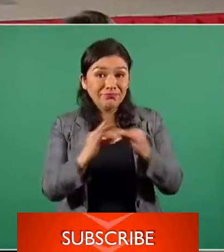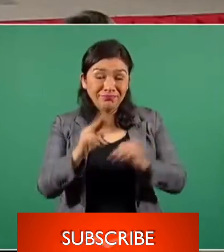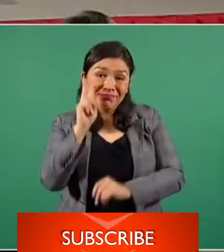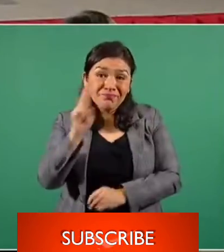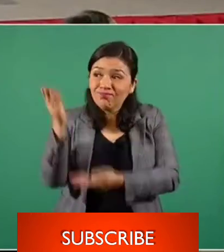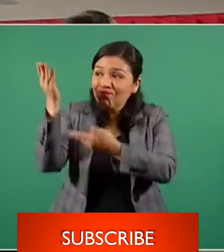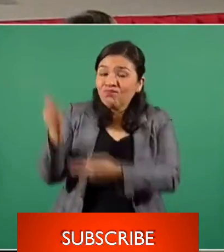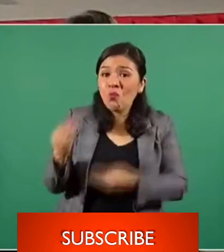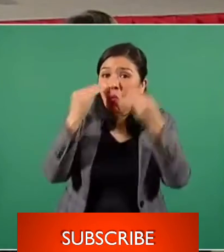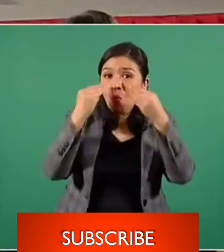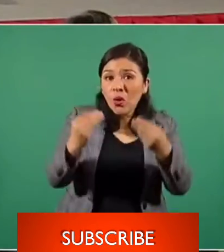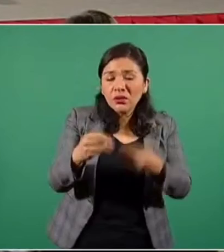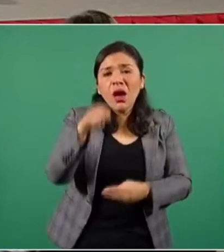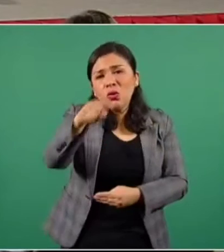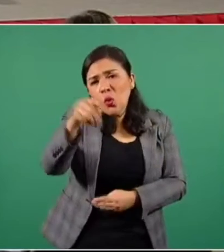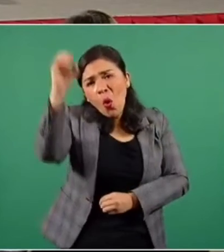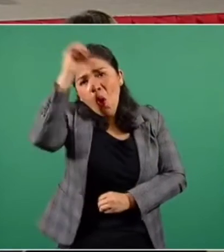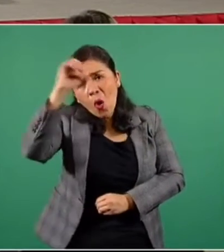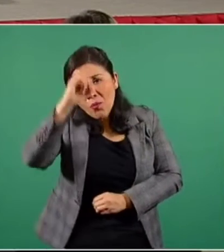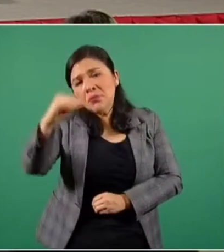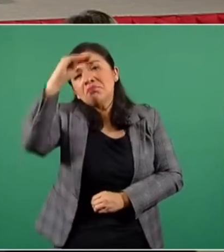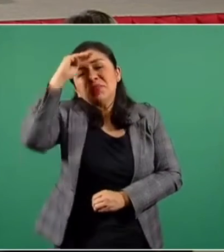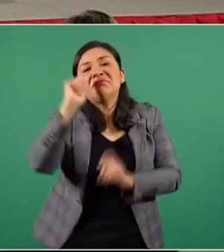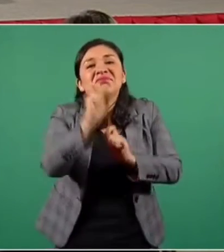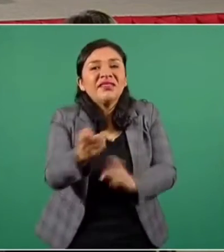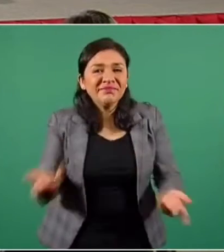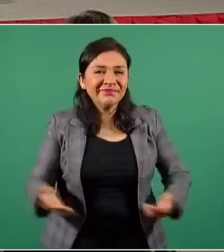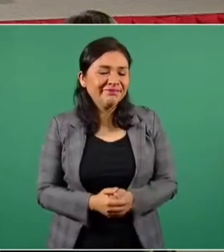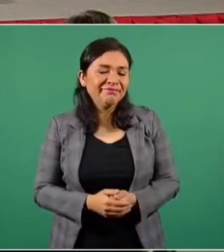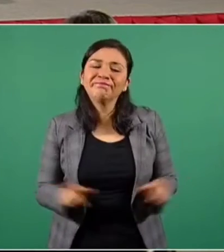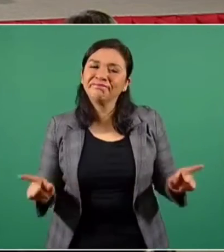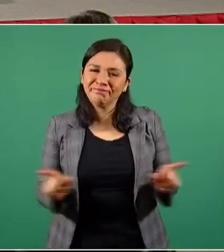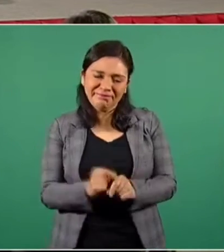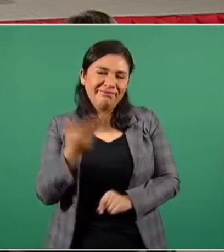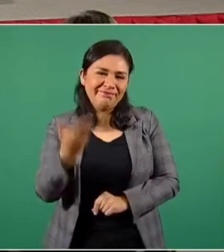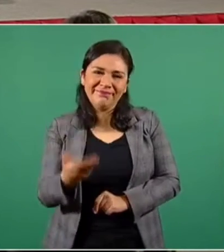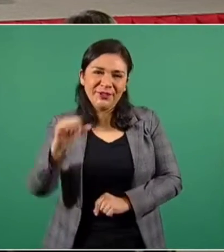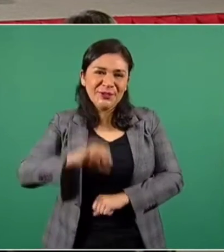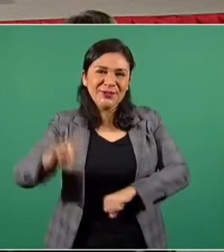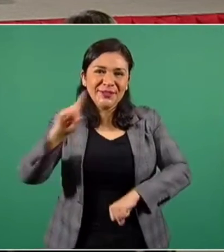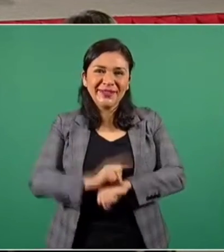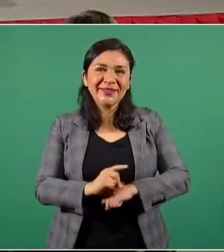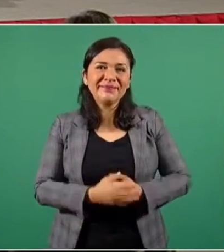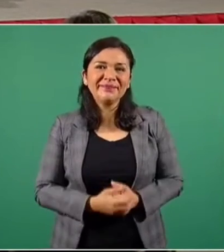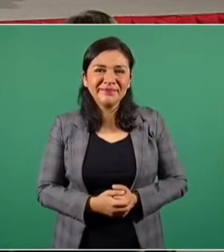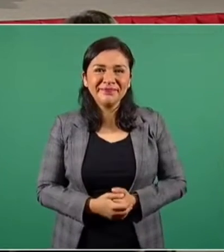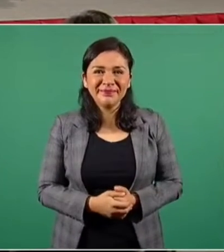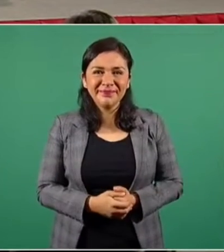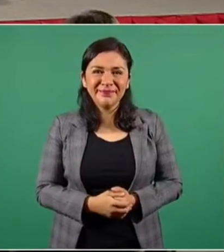sí solo. Saque usted sus conclusiones. Gracias. Es todo, señor presidente. Ay.